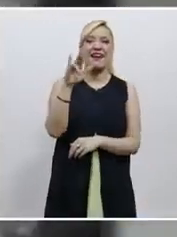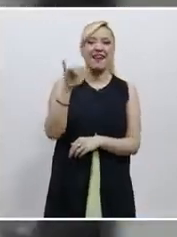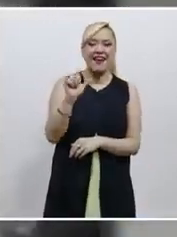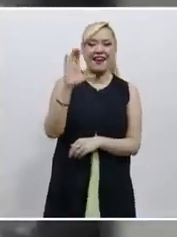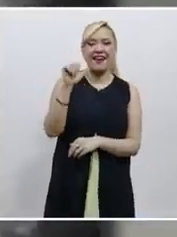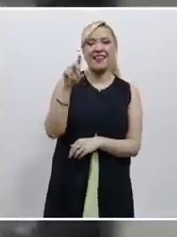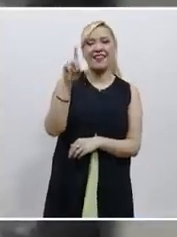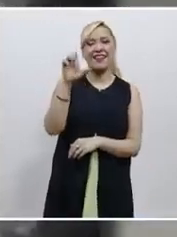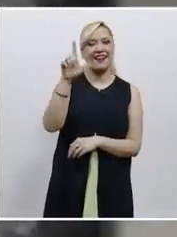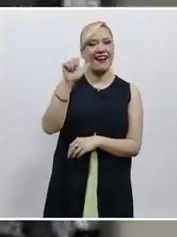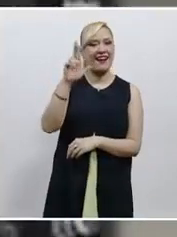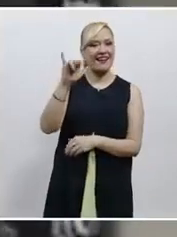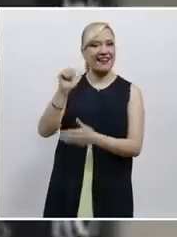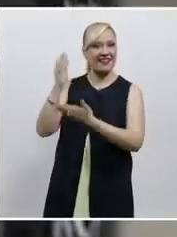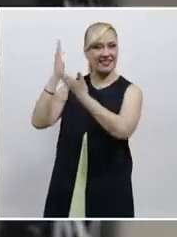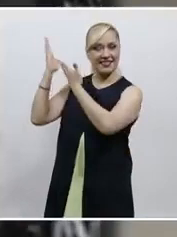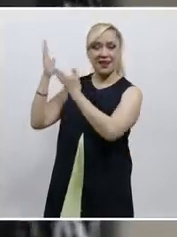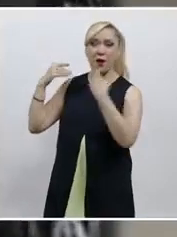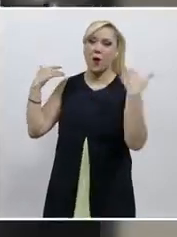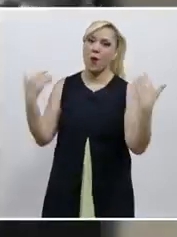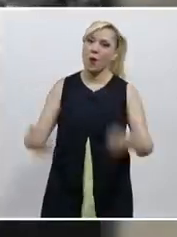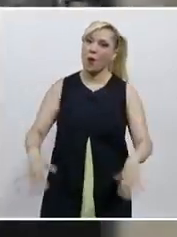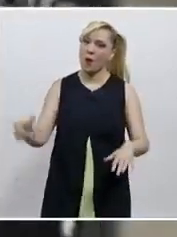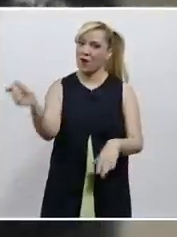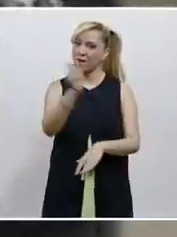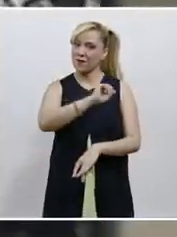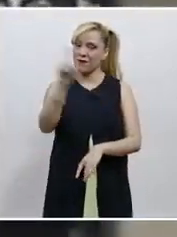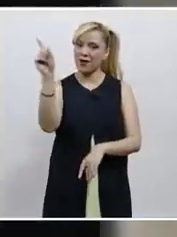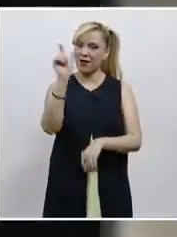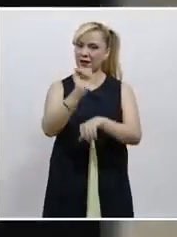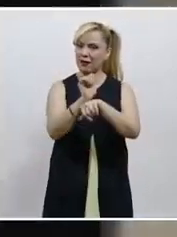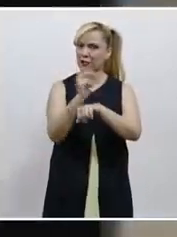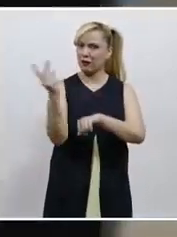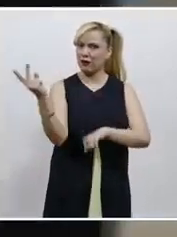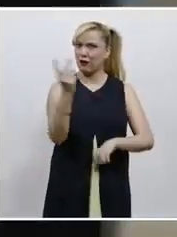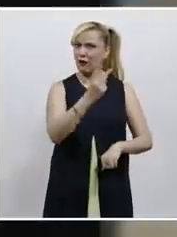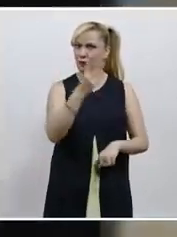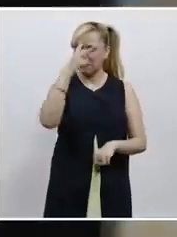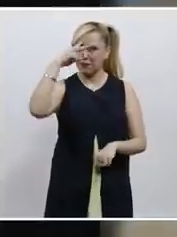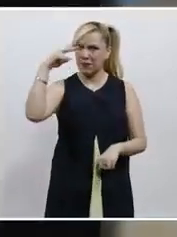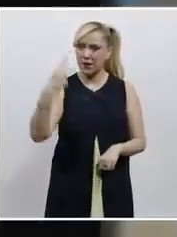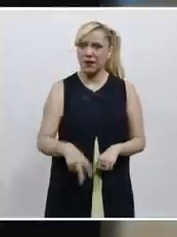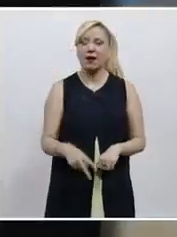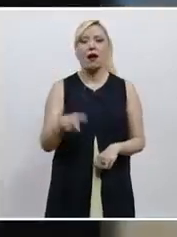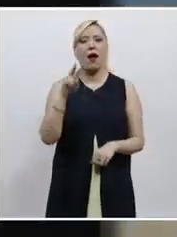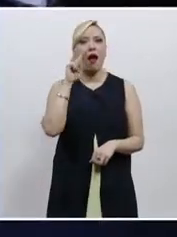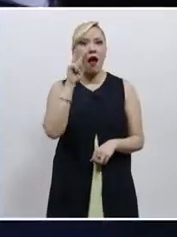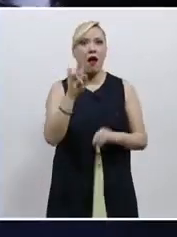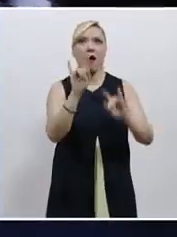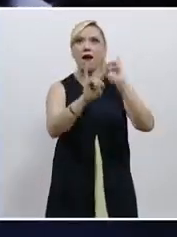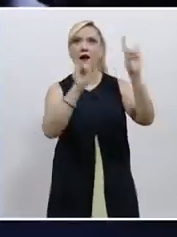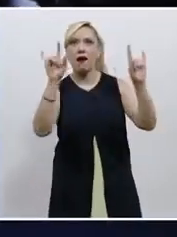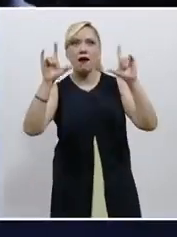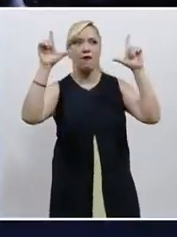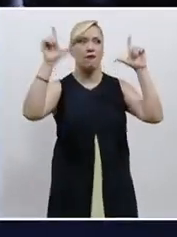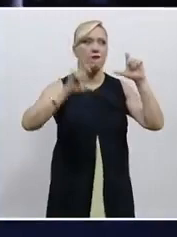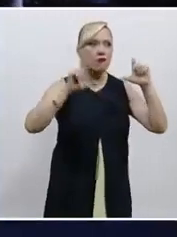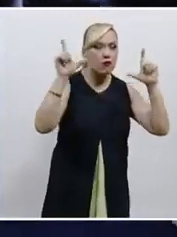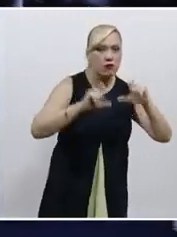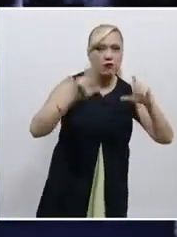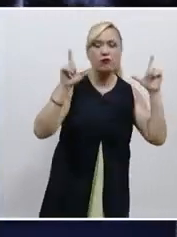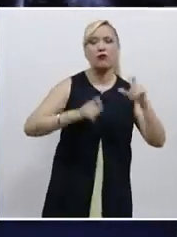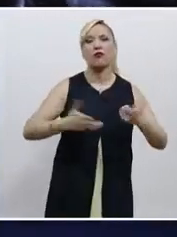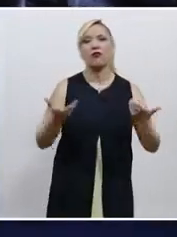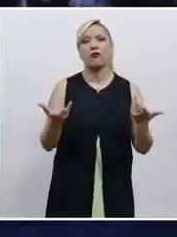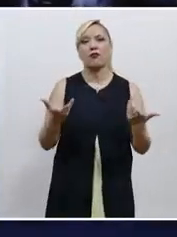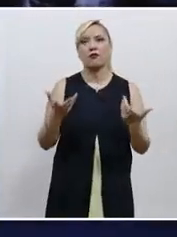Armendáriz, uno de los máximos representantes del cine de oro mexicano, con una exhibición que incluye carteles, lobby cards,